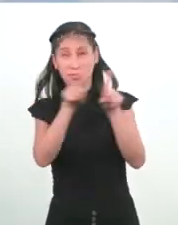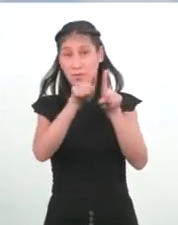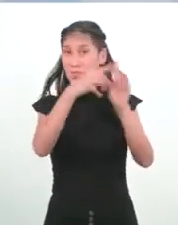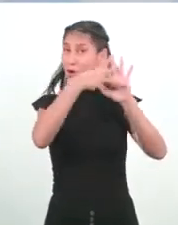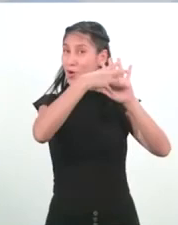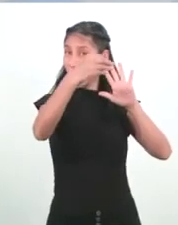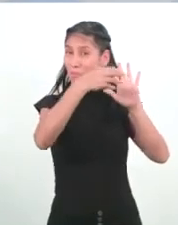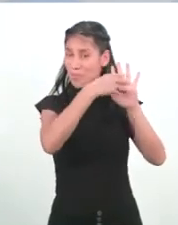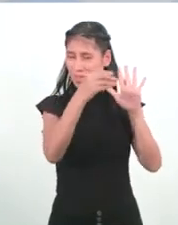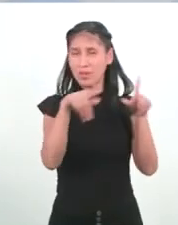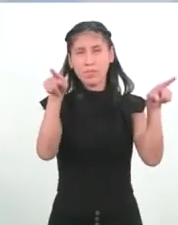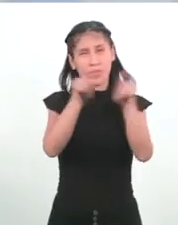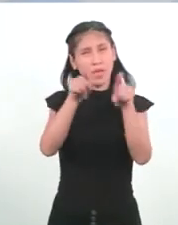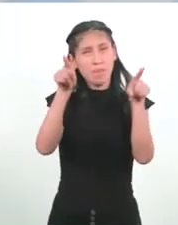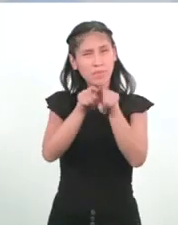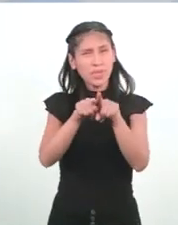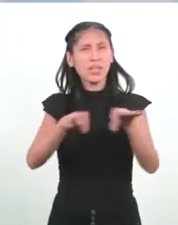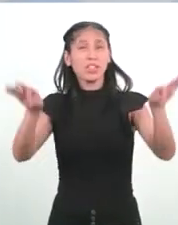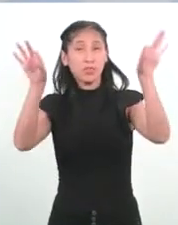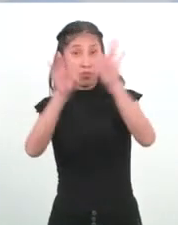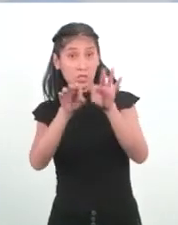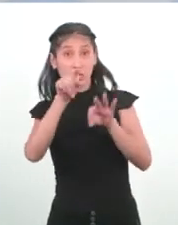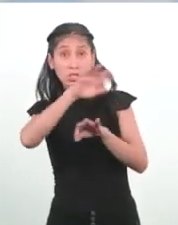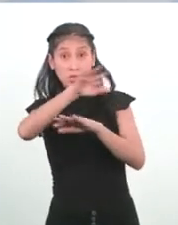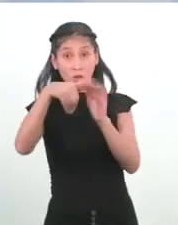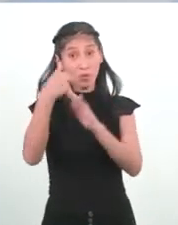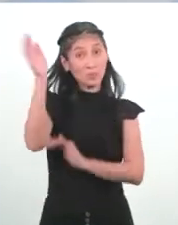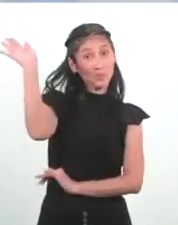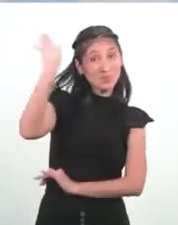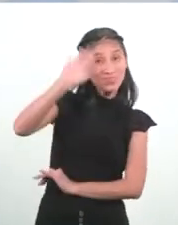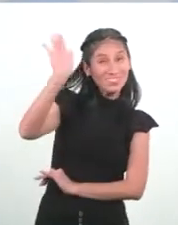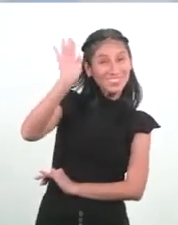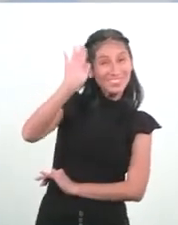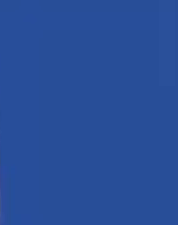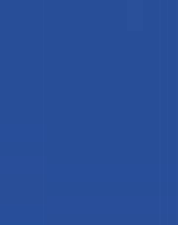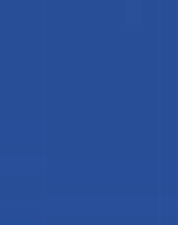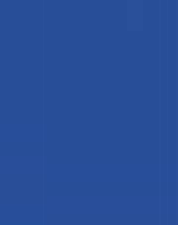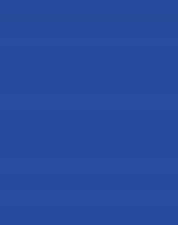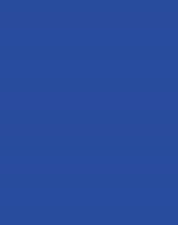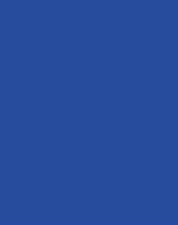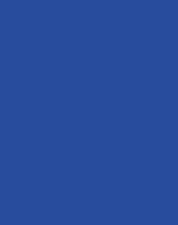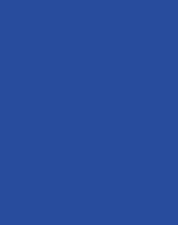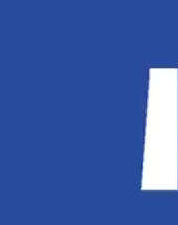que incorpores los saberes locales de tu comunidad. ¡Nos vemos mañana! ¡Chao!